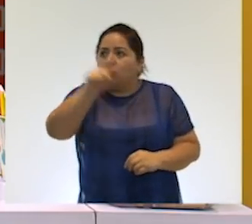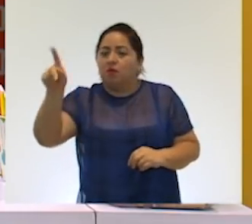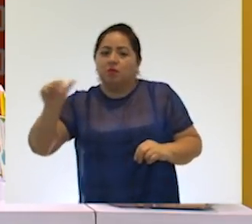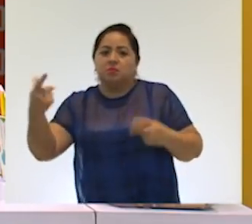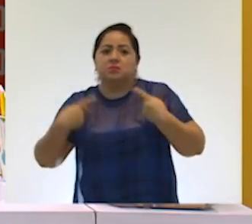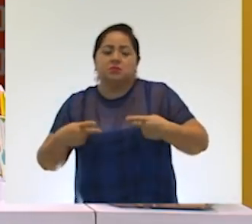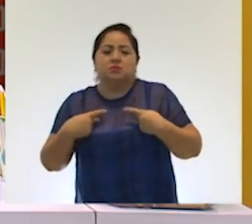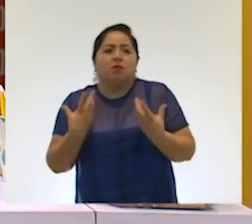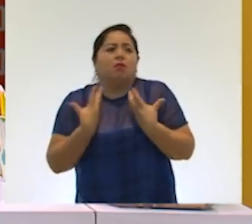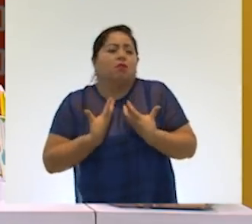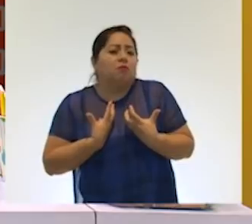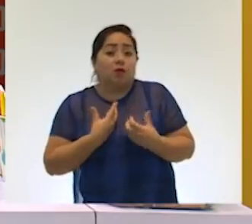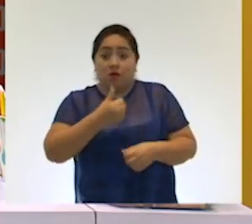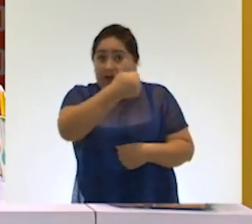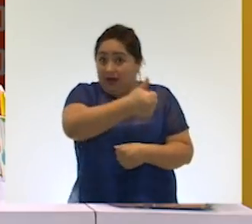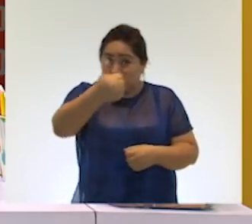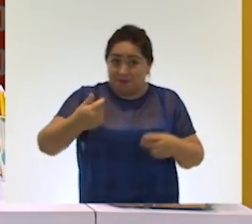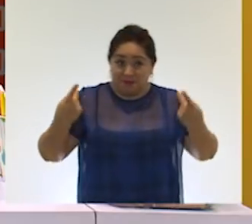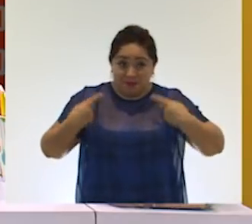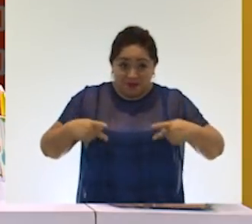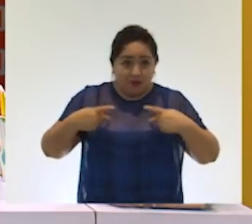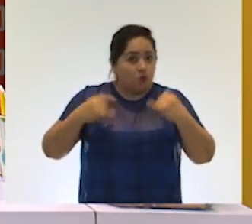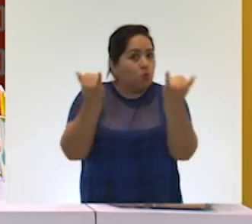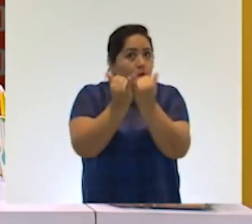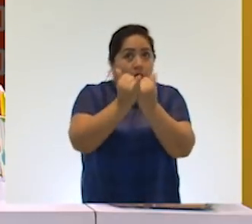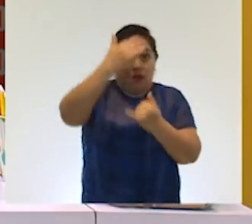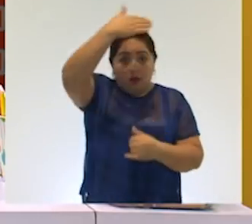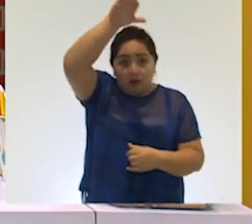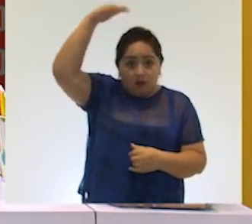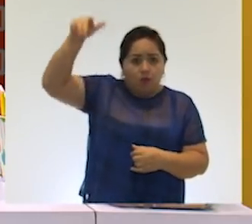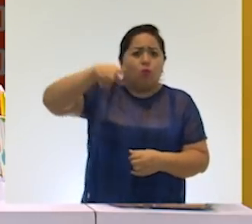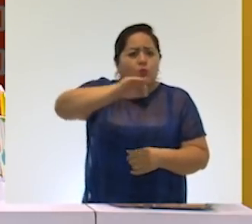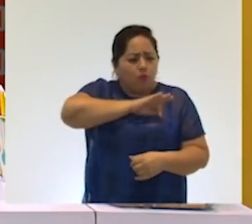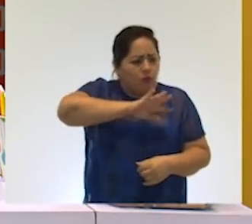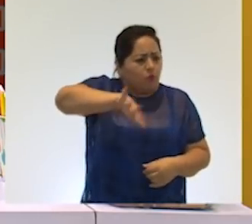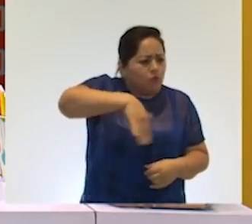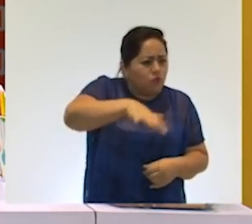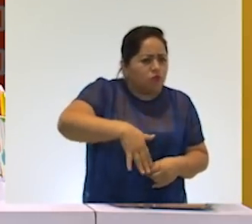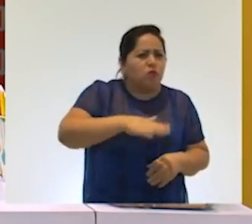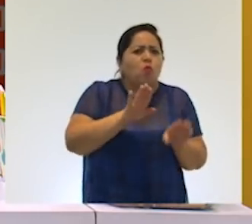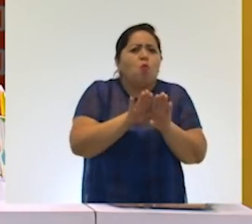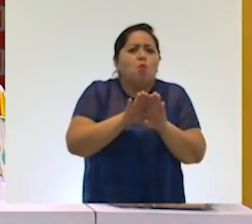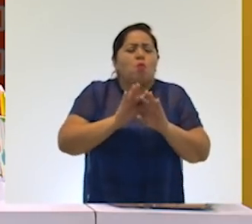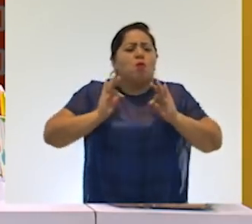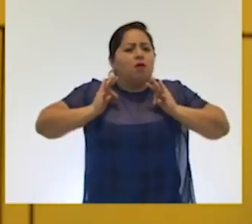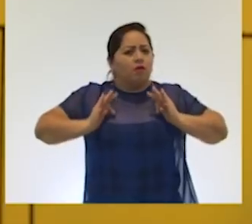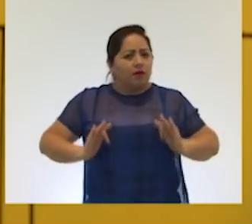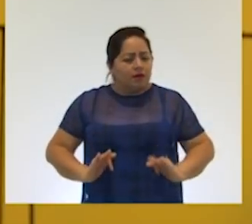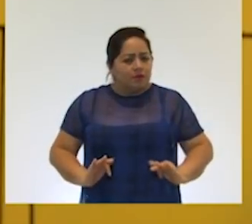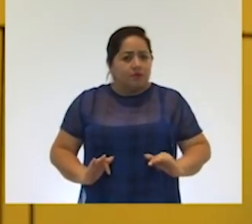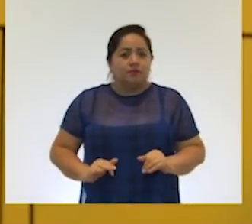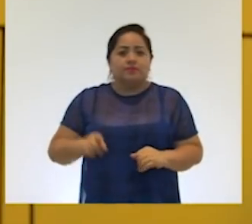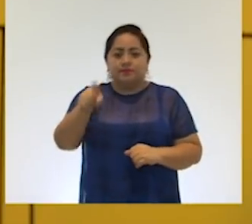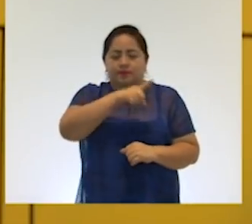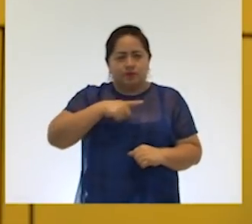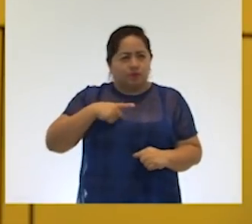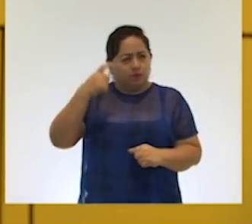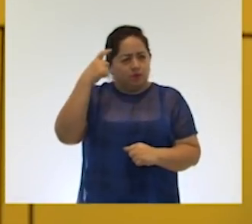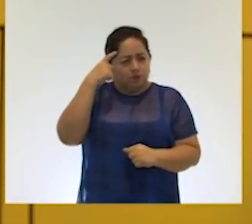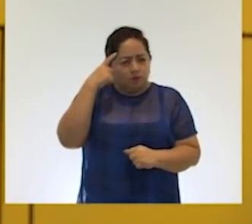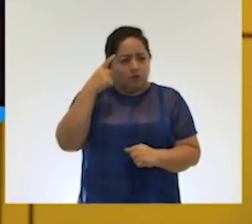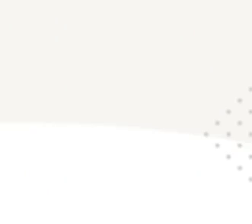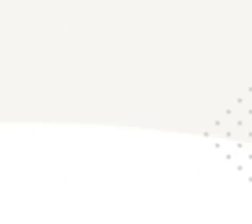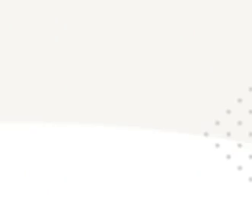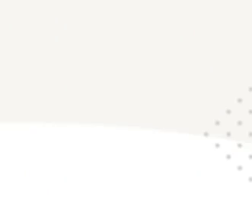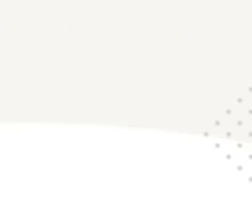demás. Cada persona, también los adultos, pueden buscar formas para recuperar la calma. Concéntrate y sigue